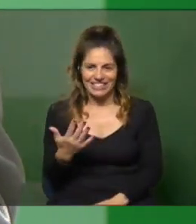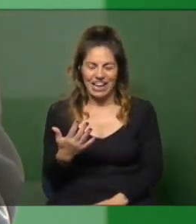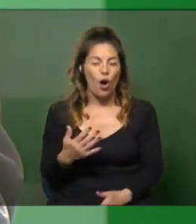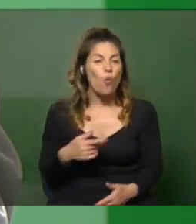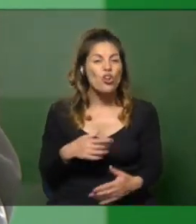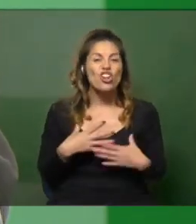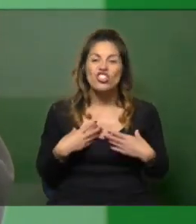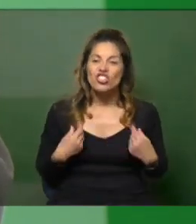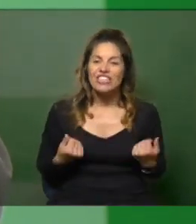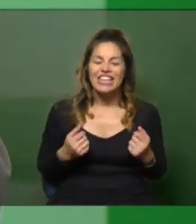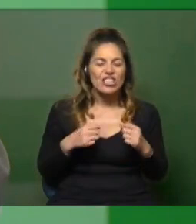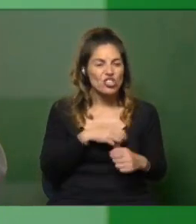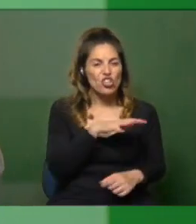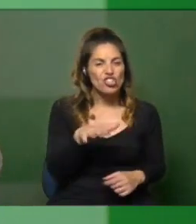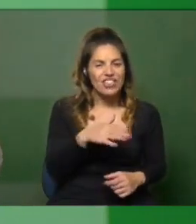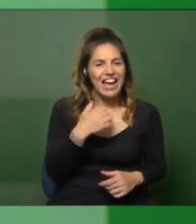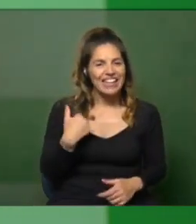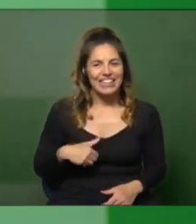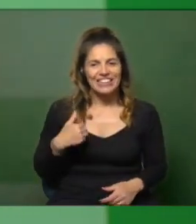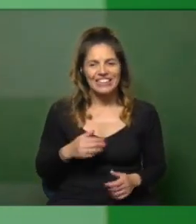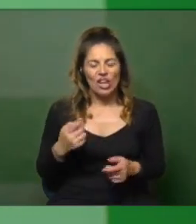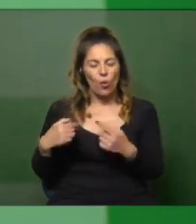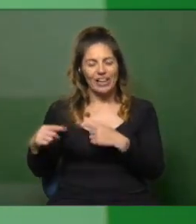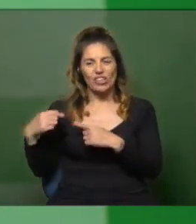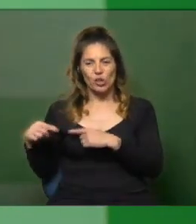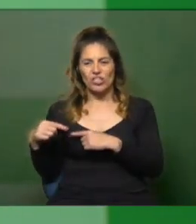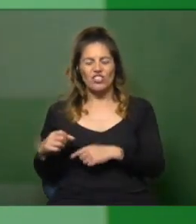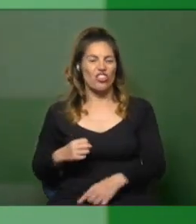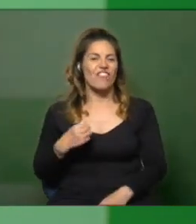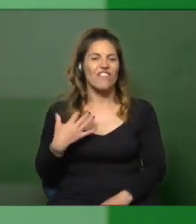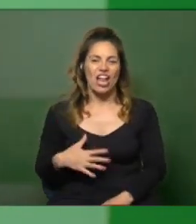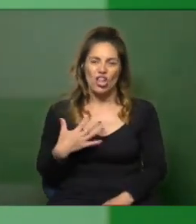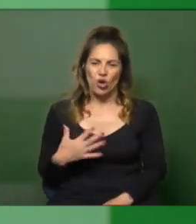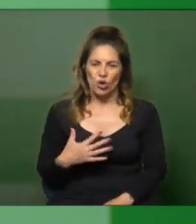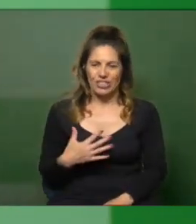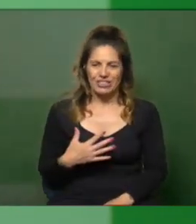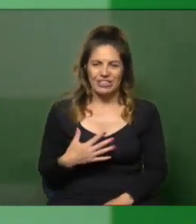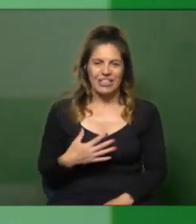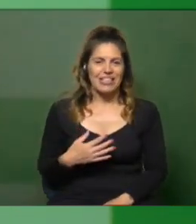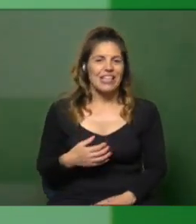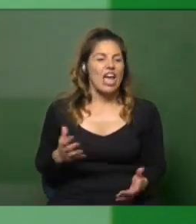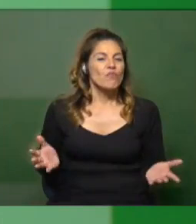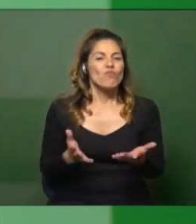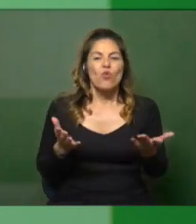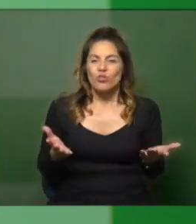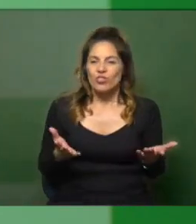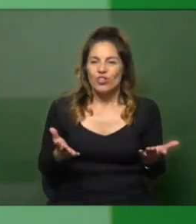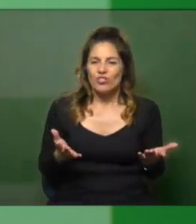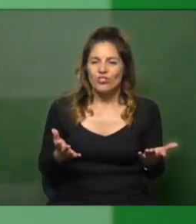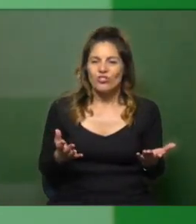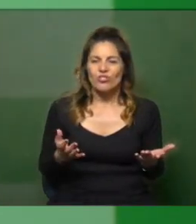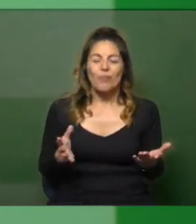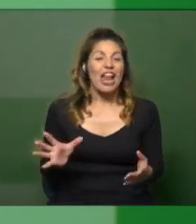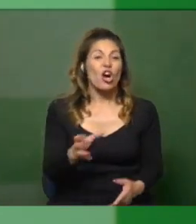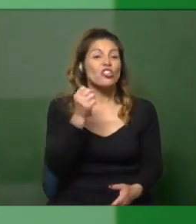siente que la sociedad Argentina ha tenido un retroceso de valores y de de impulsos entonces y con tal de